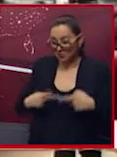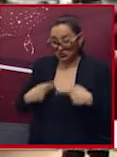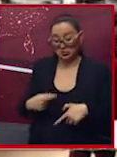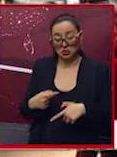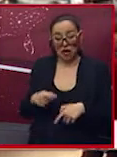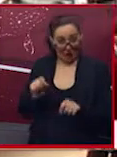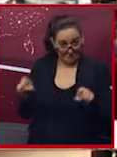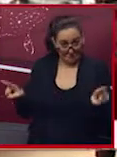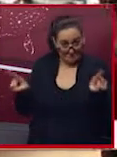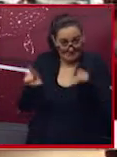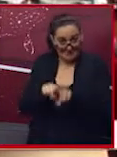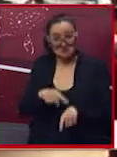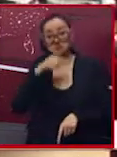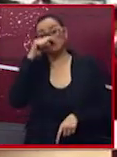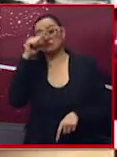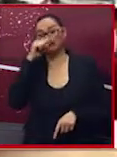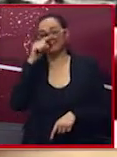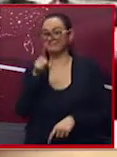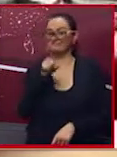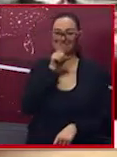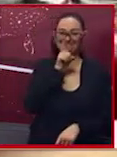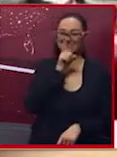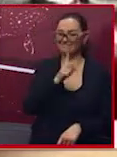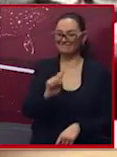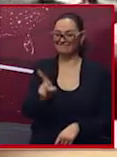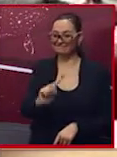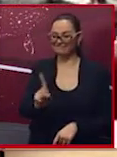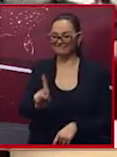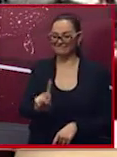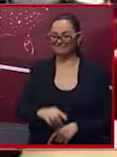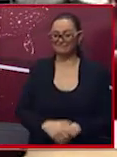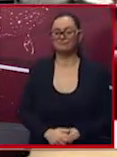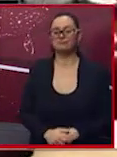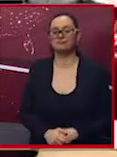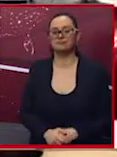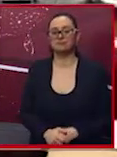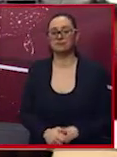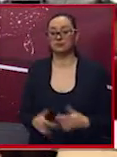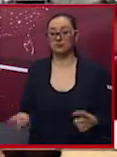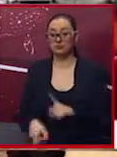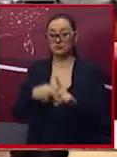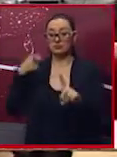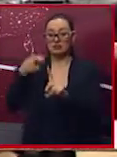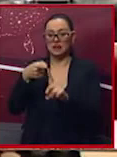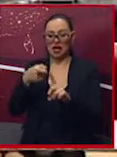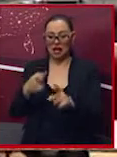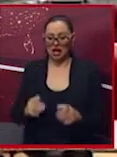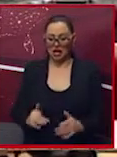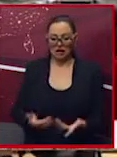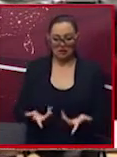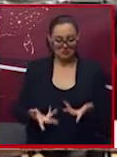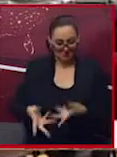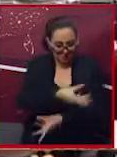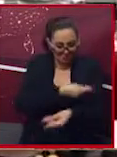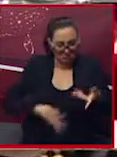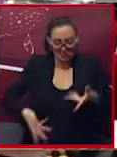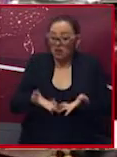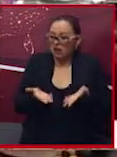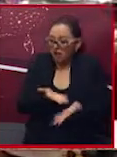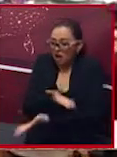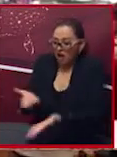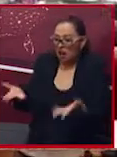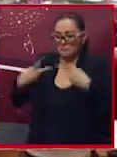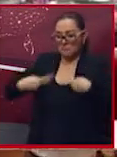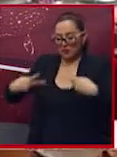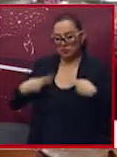de las familias mexicanas. El reto es llevar el bienestar a las personas